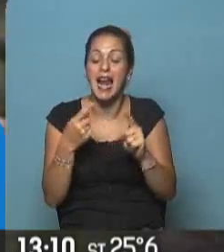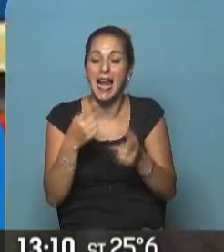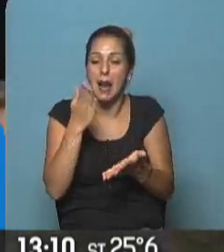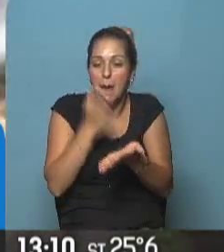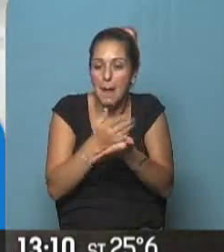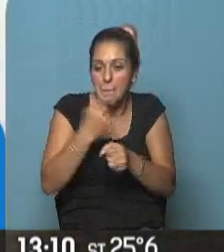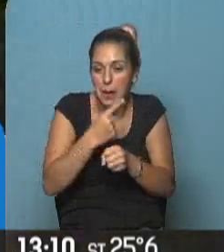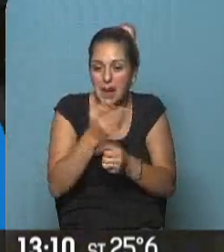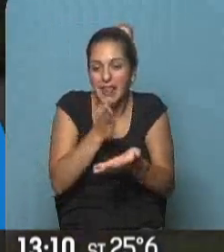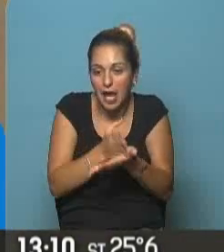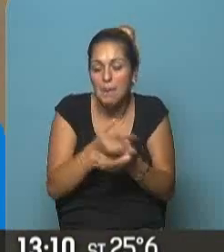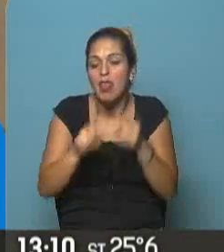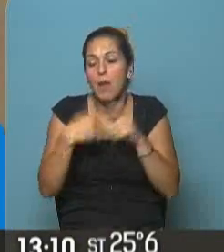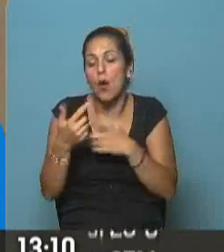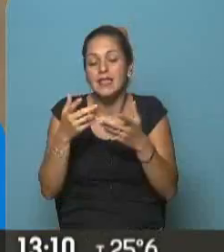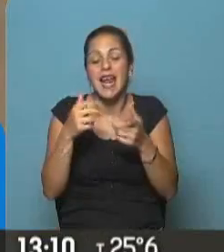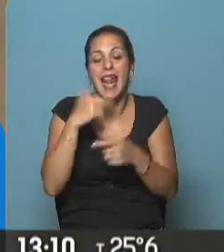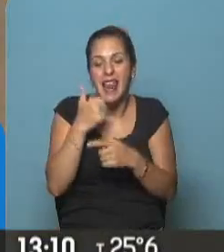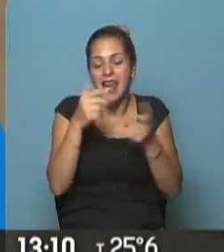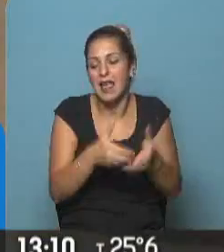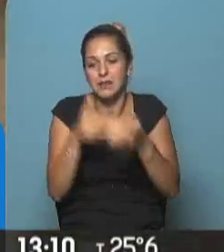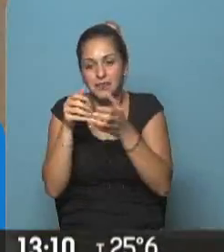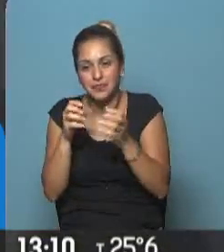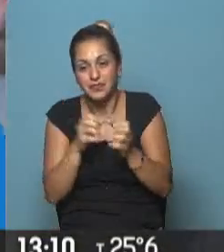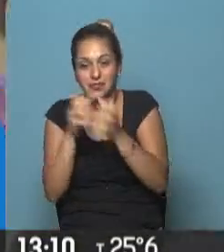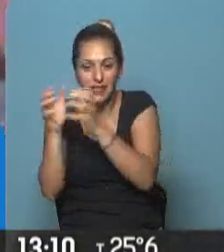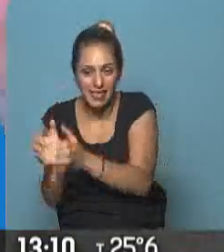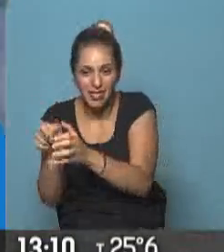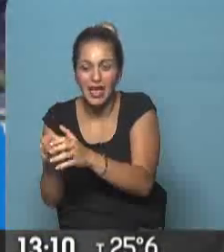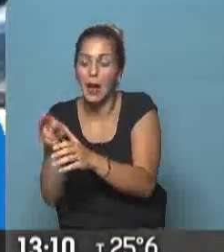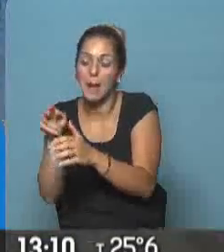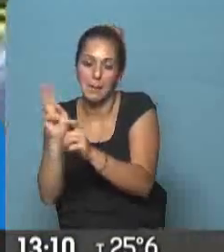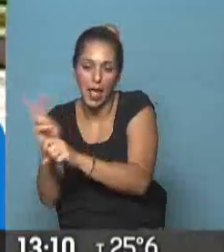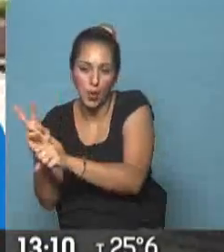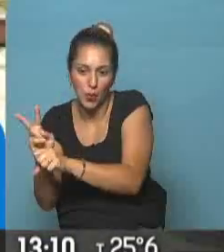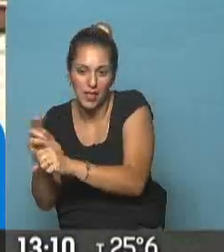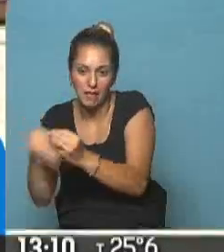se les va a otorgar la guarda que siempre son seis meses y en favor del niño